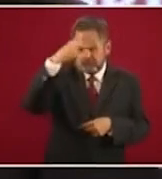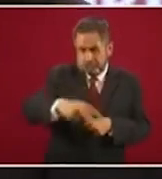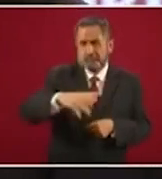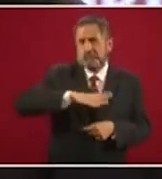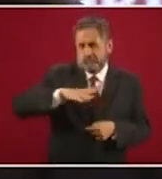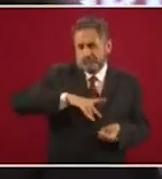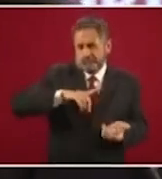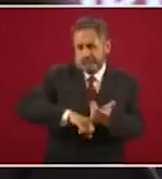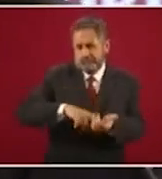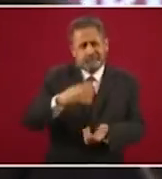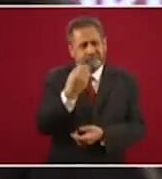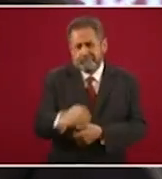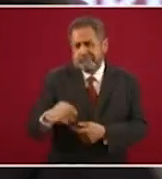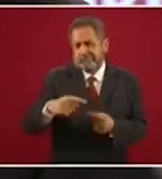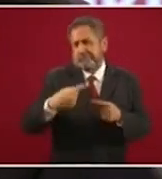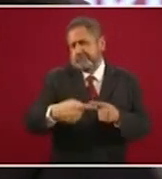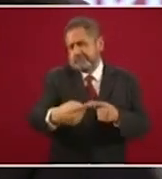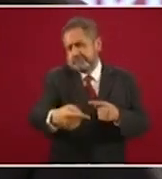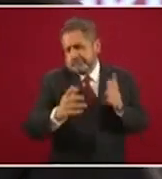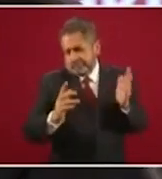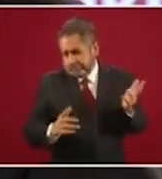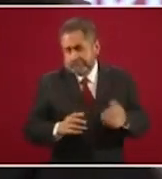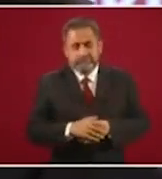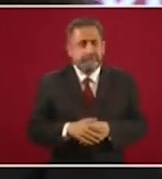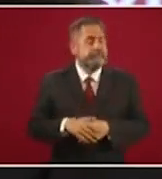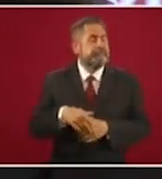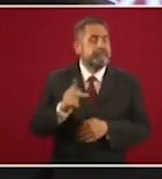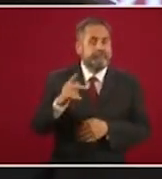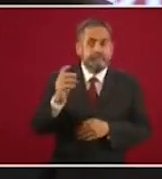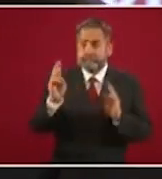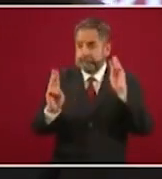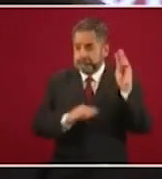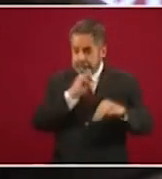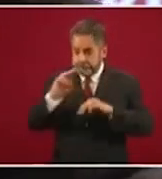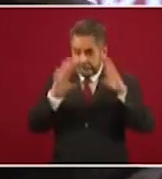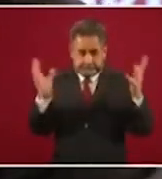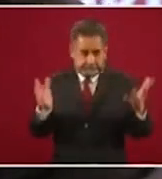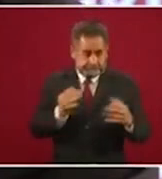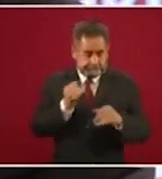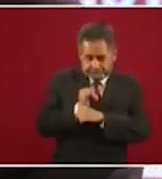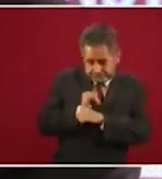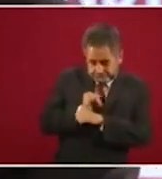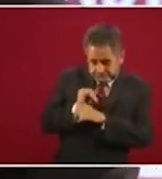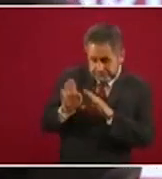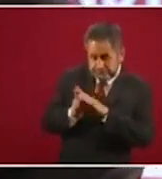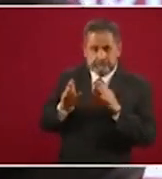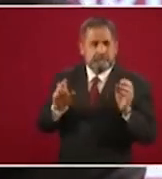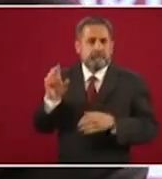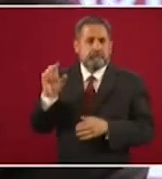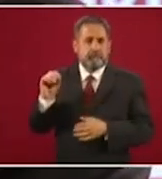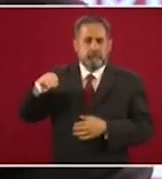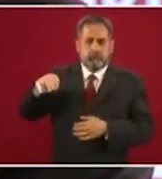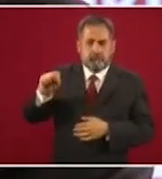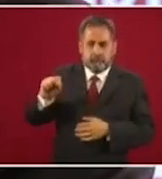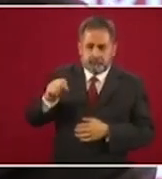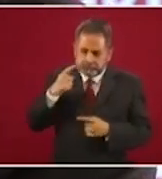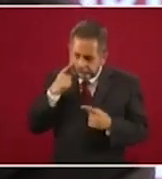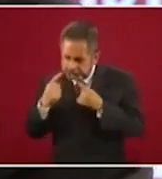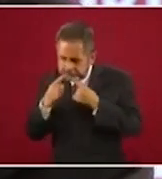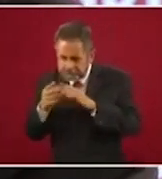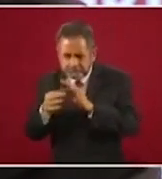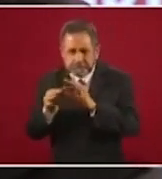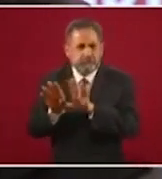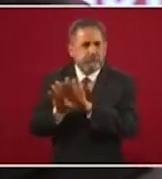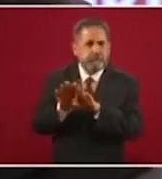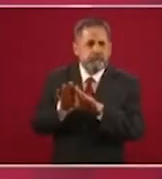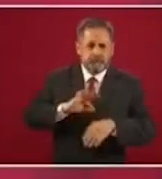Afortunadamente, los datos epidemiológicos del mundo, que centraliza la Organización Mundial de la Salud, muestran el